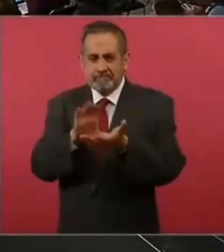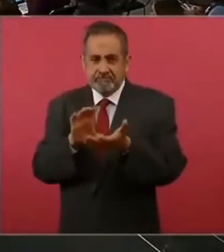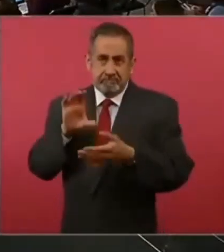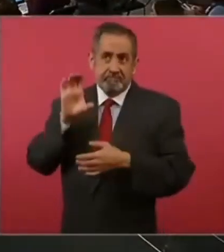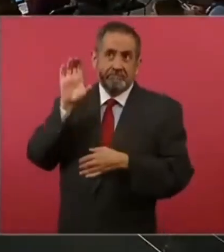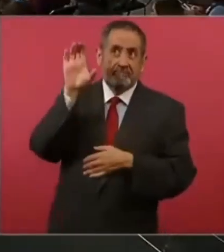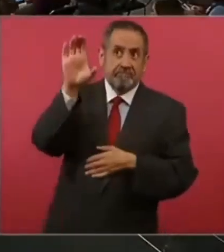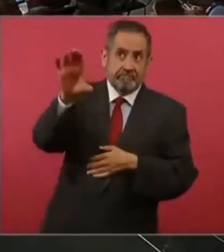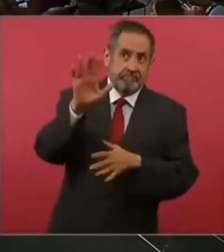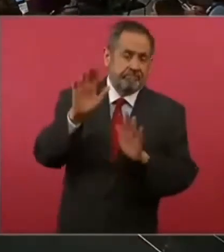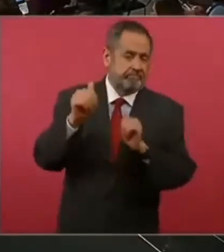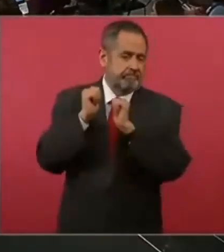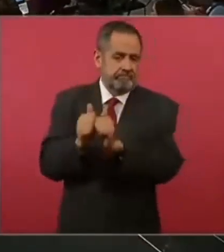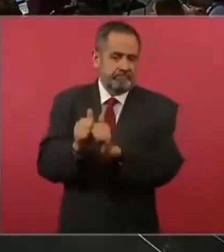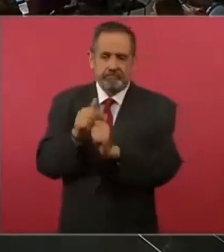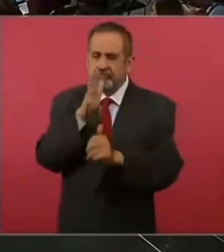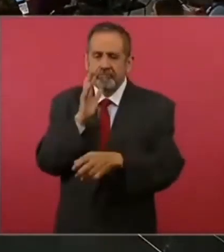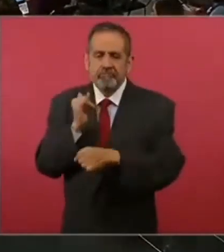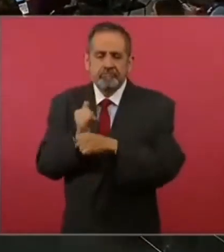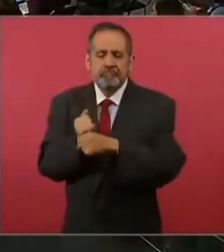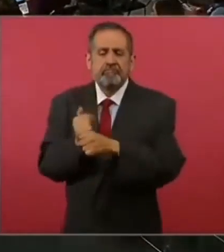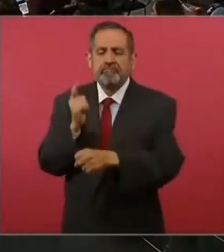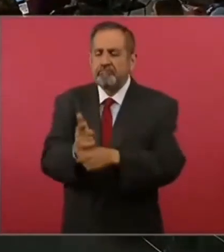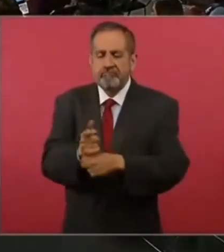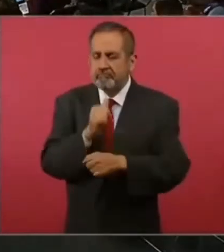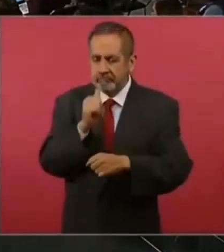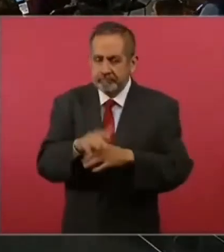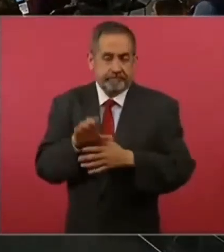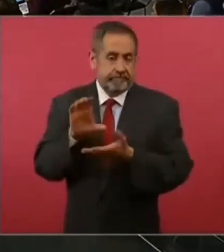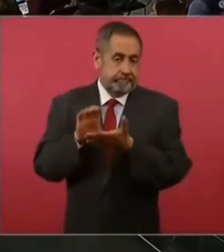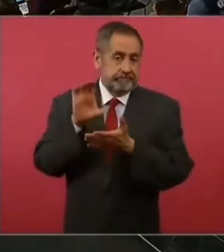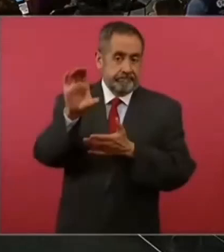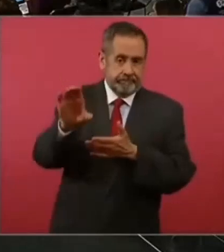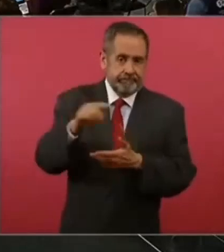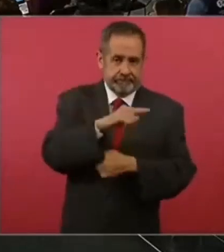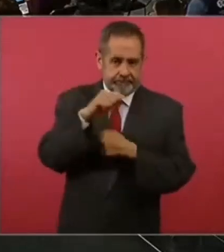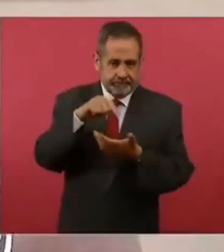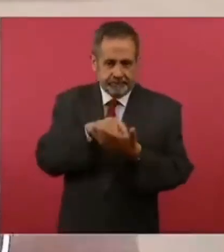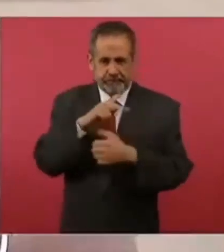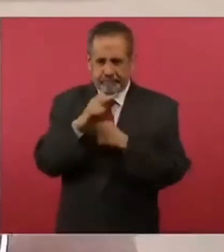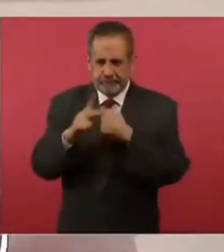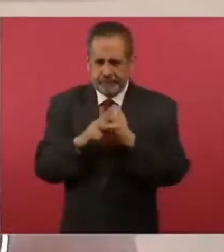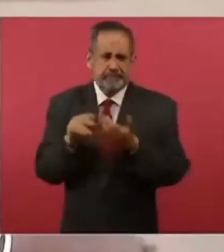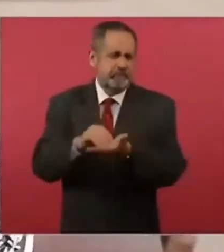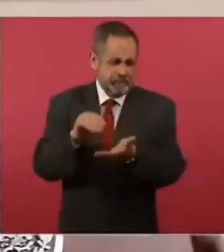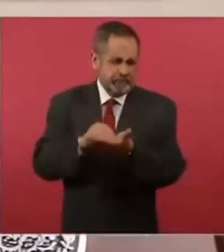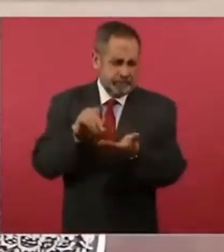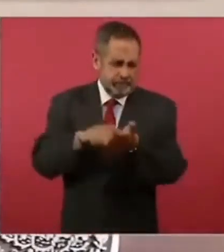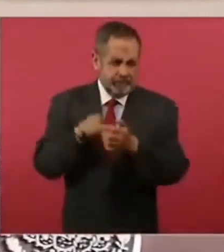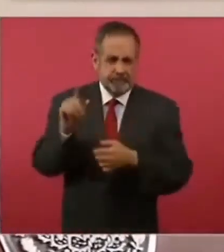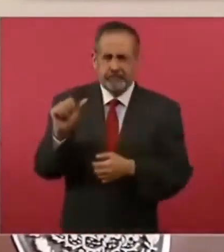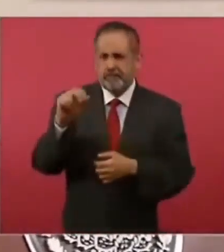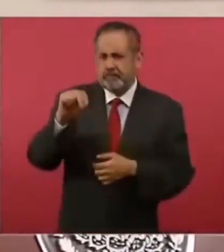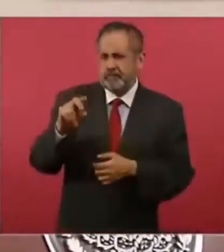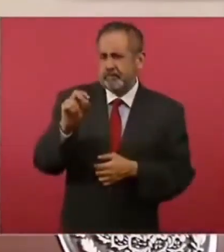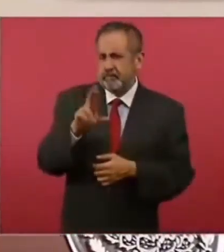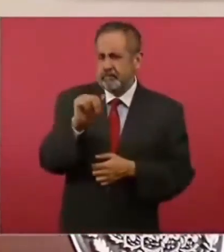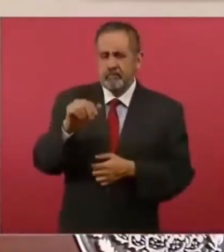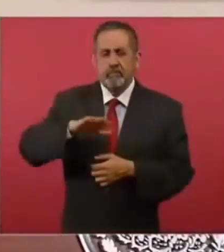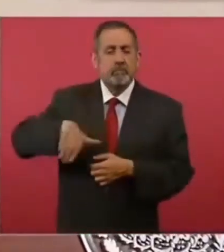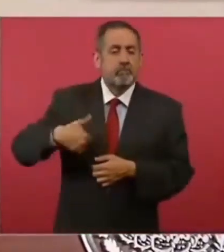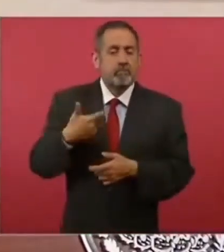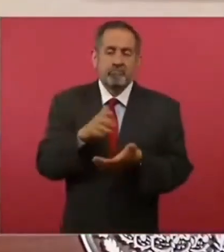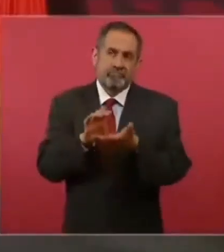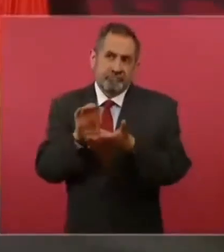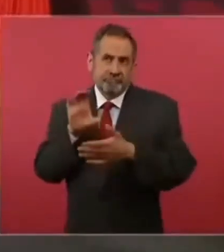paraísos fiscales. Entonces Andorra era un sitio, sigue siendo, para guardar